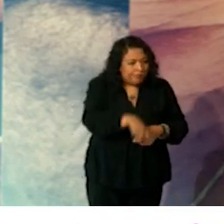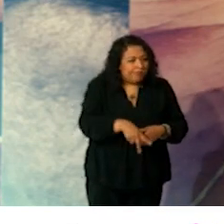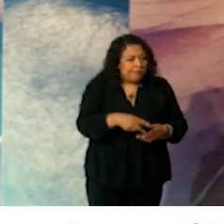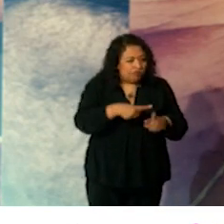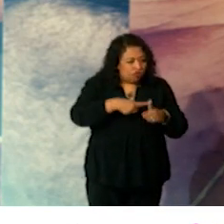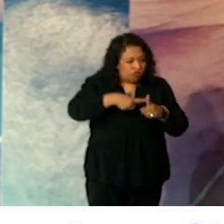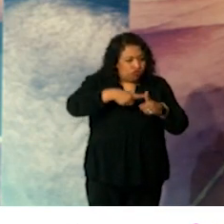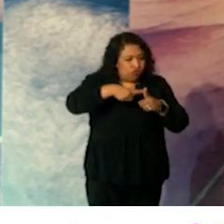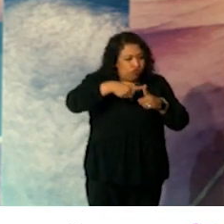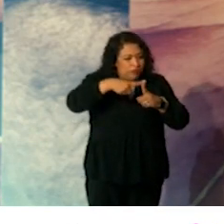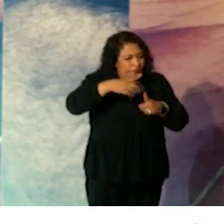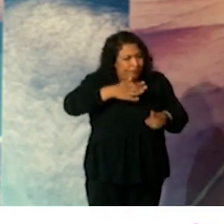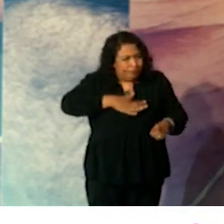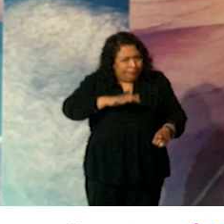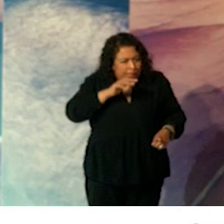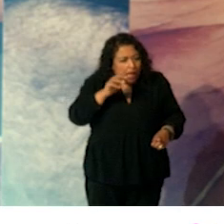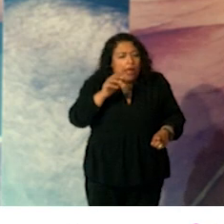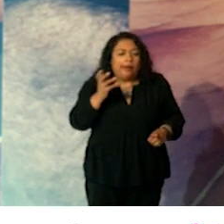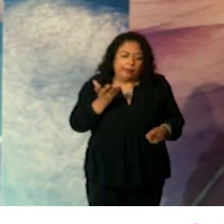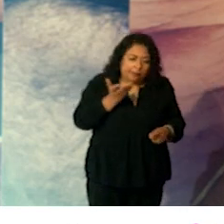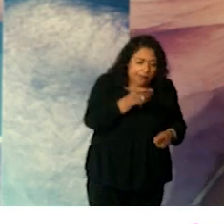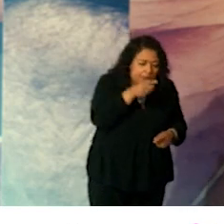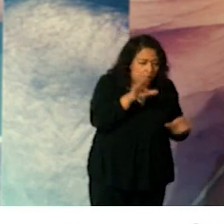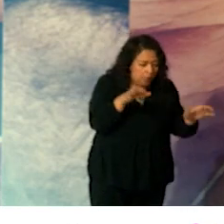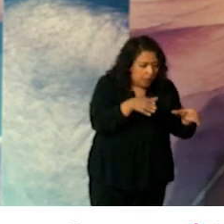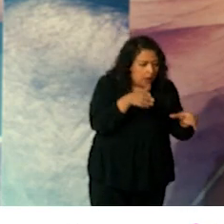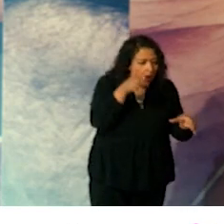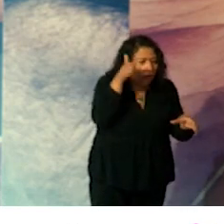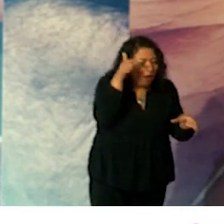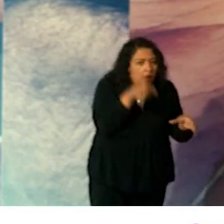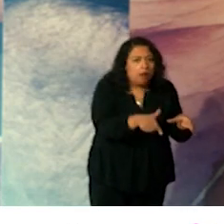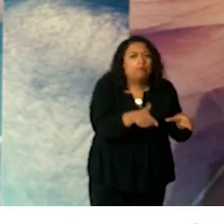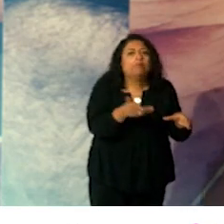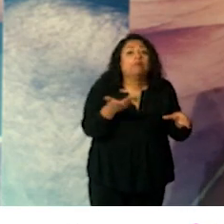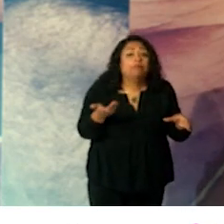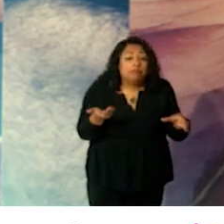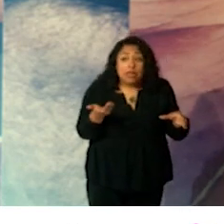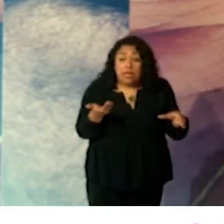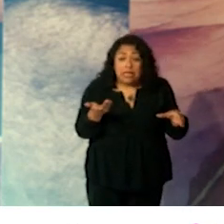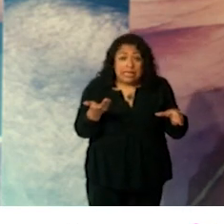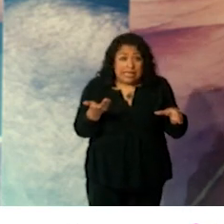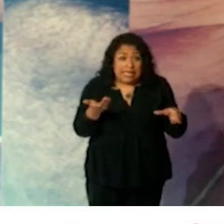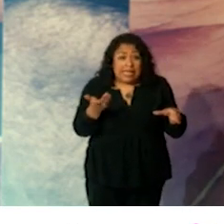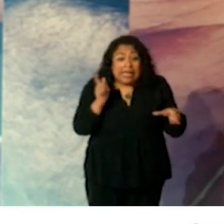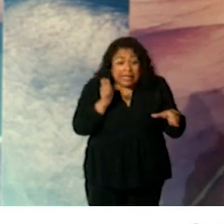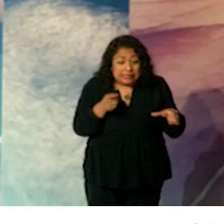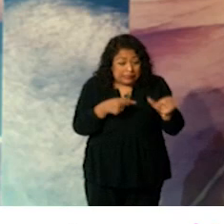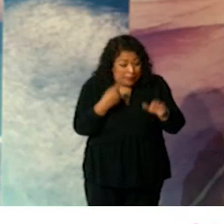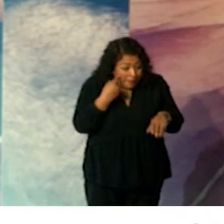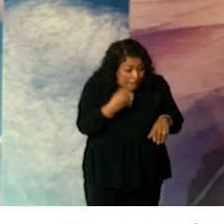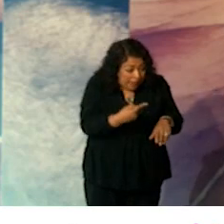climática. Y llegamos a la comunidad y nos dimos cuenta que no solamente era retratar